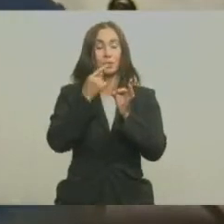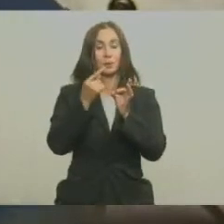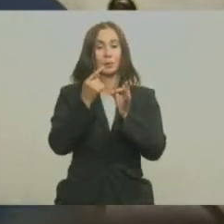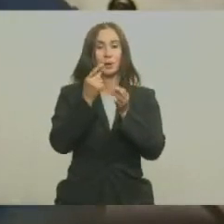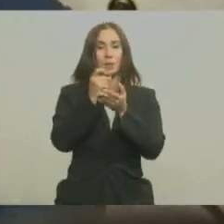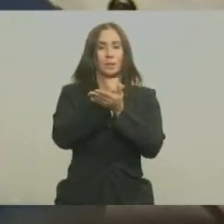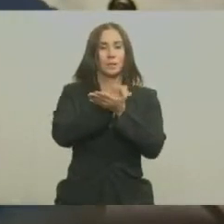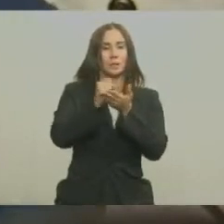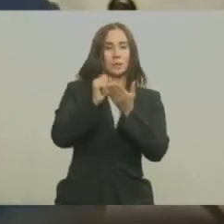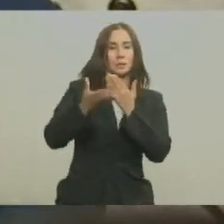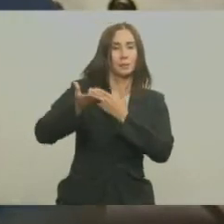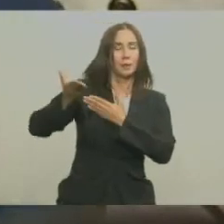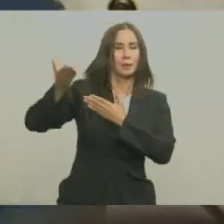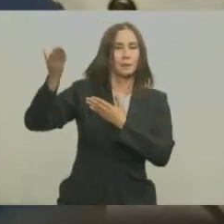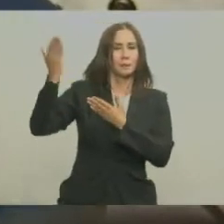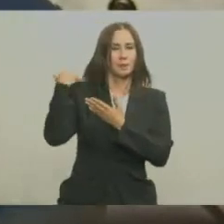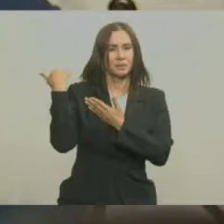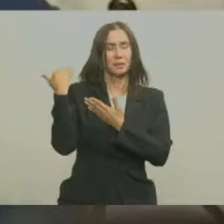una confusión